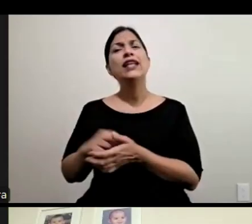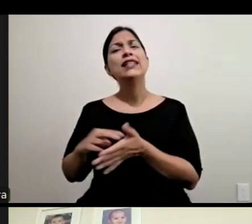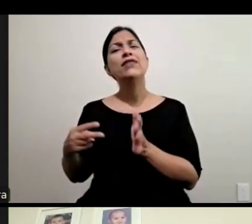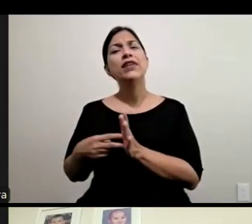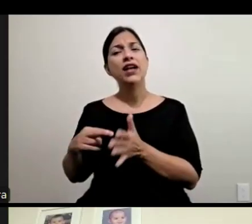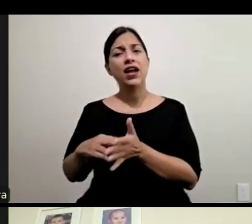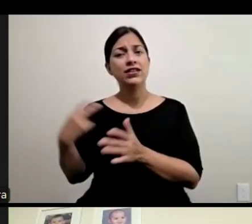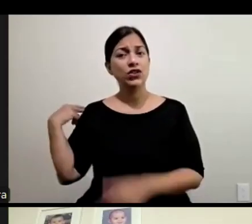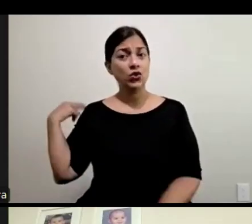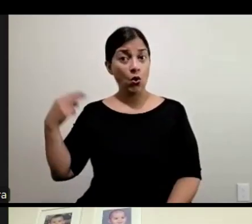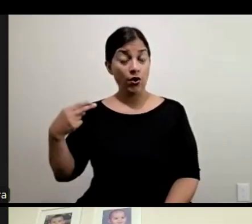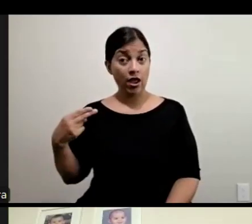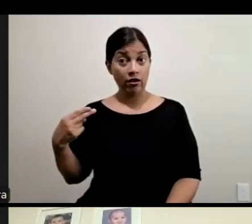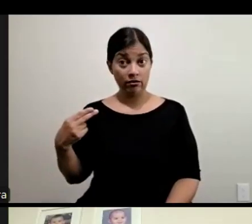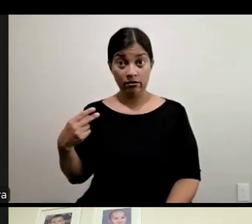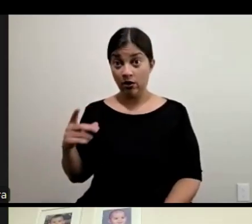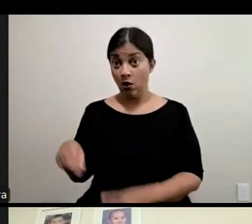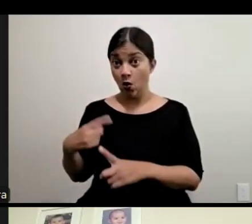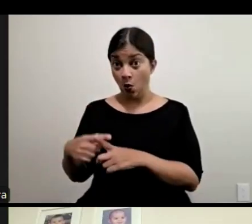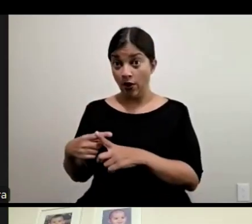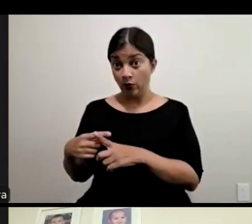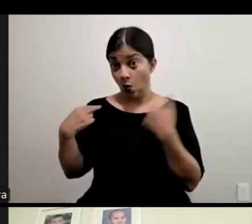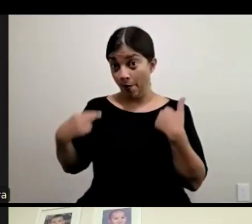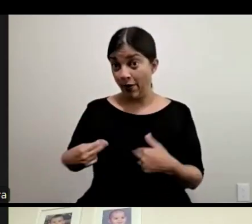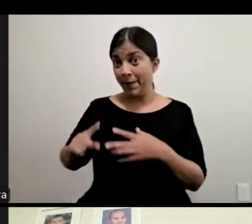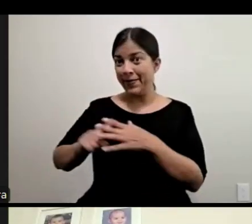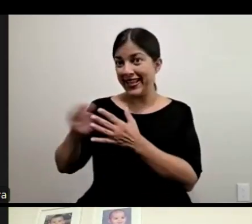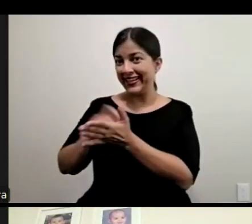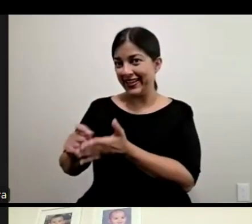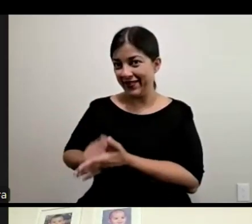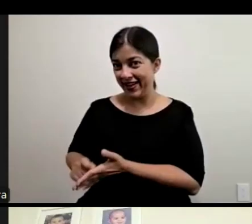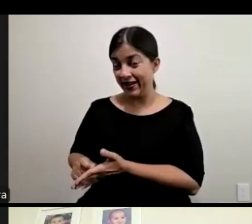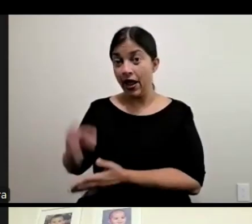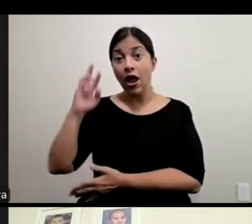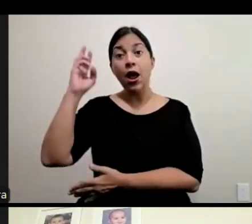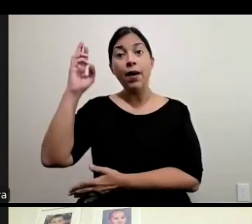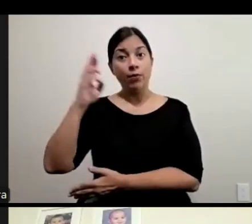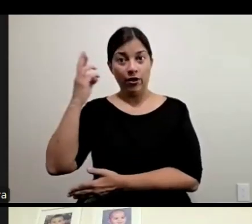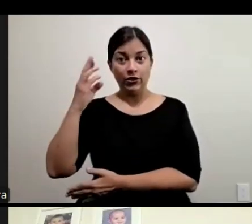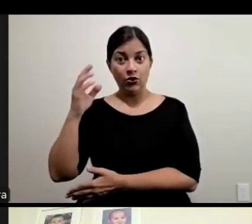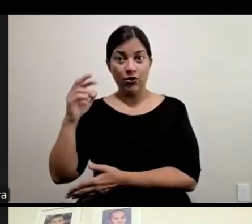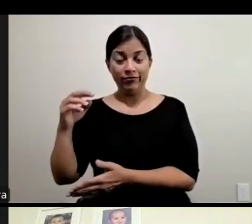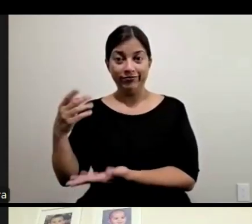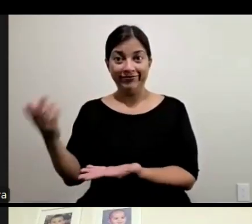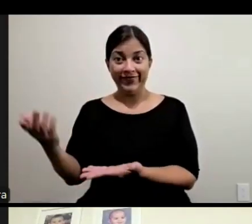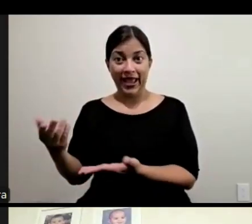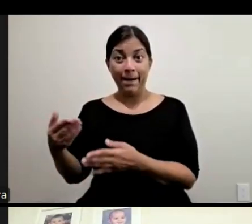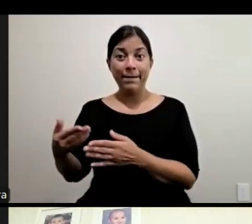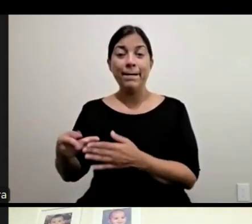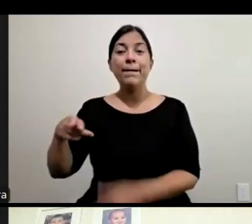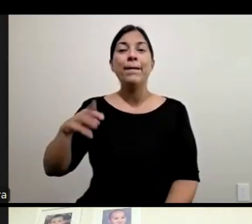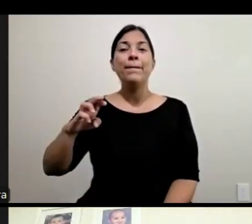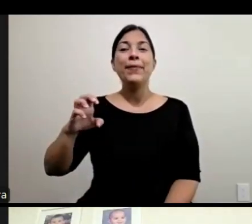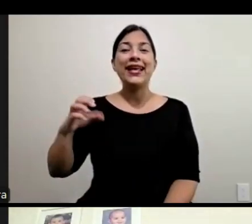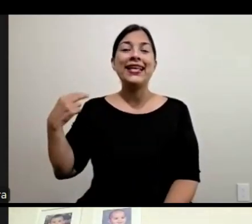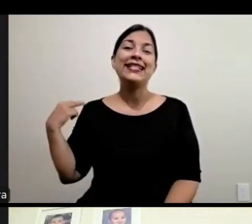cuando el ser humano empieza a escribir, ¿no? Por eso existe una prehistoria, diferente a la historia.